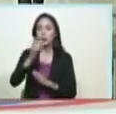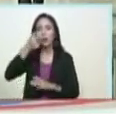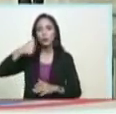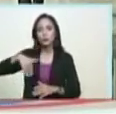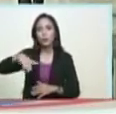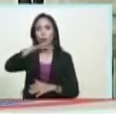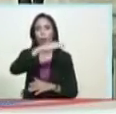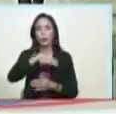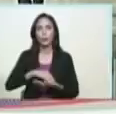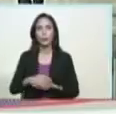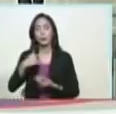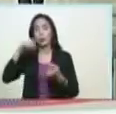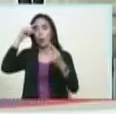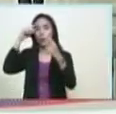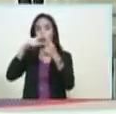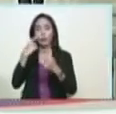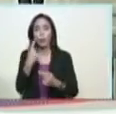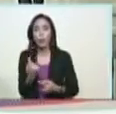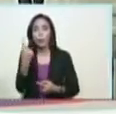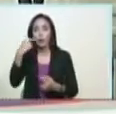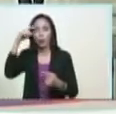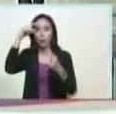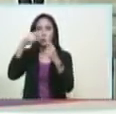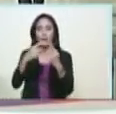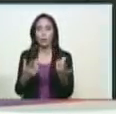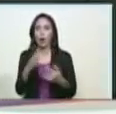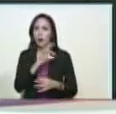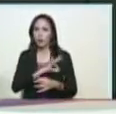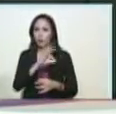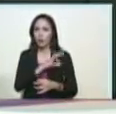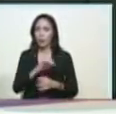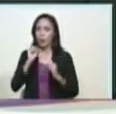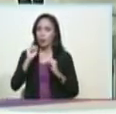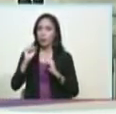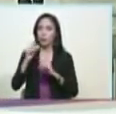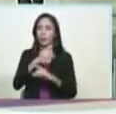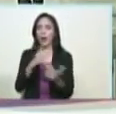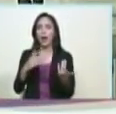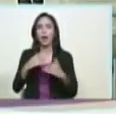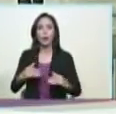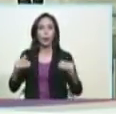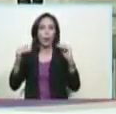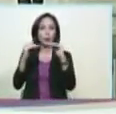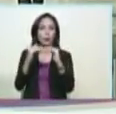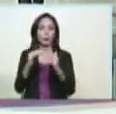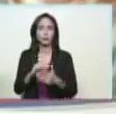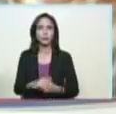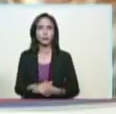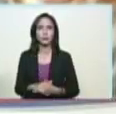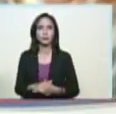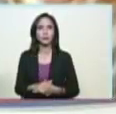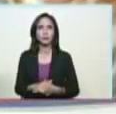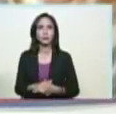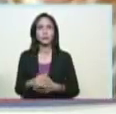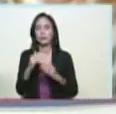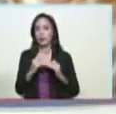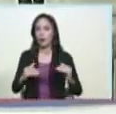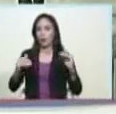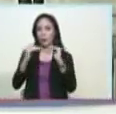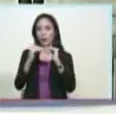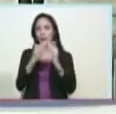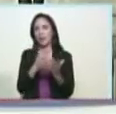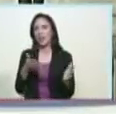del pueblo que es nuestro objetivo el objetivo del socialismo bolivariano es la igualdad para la